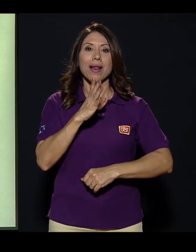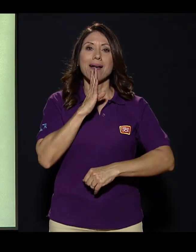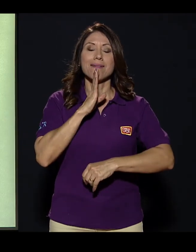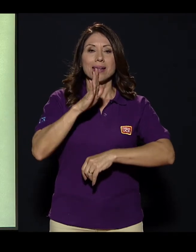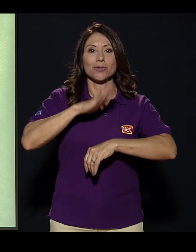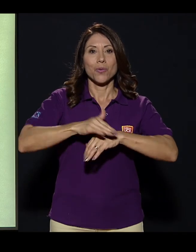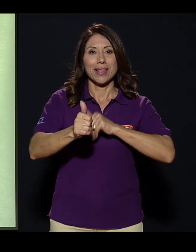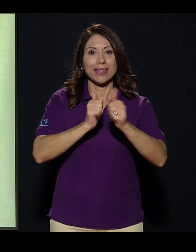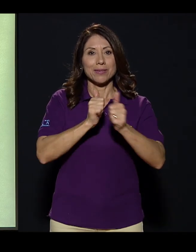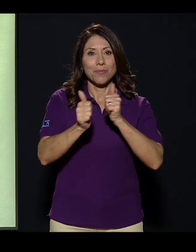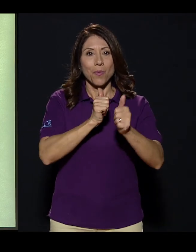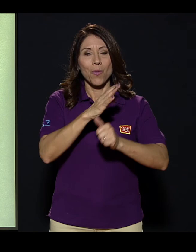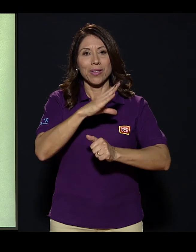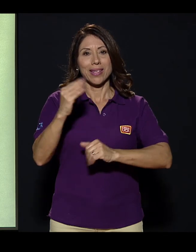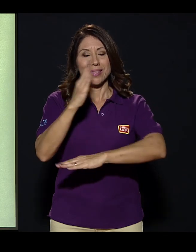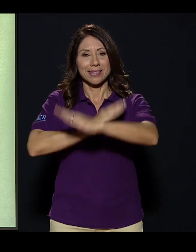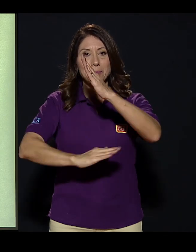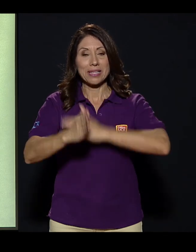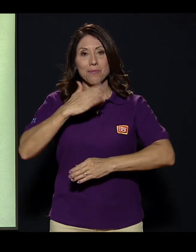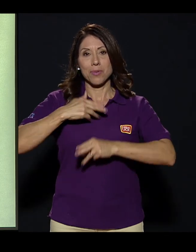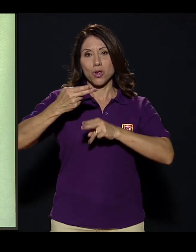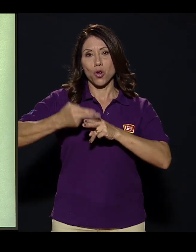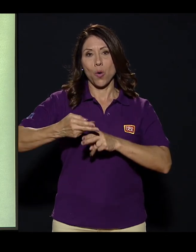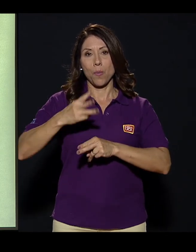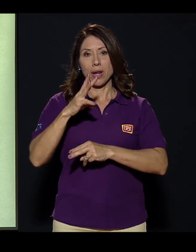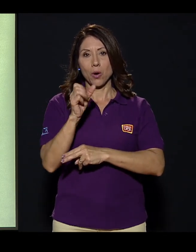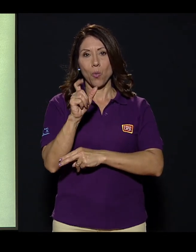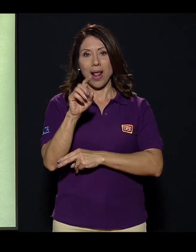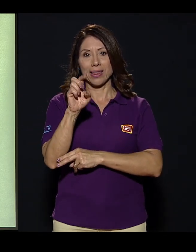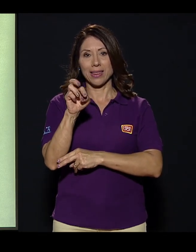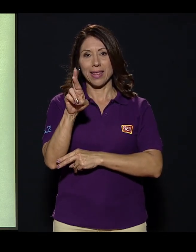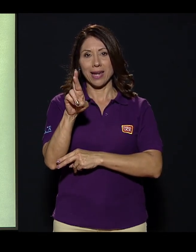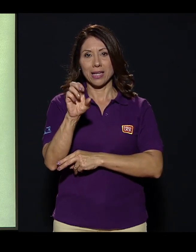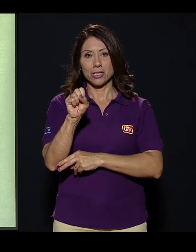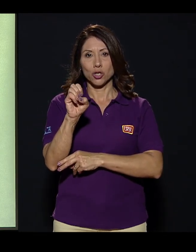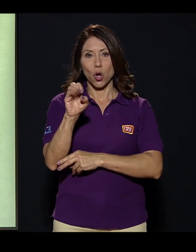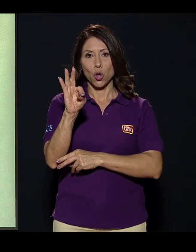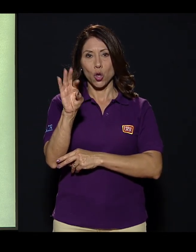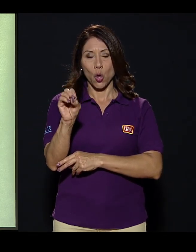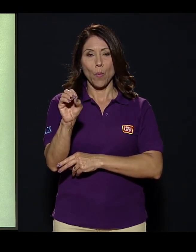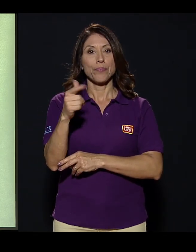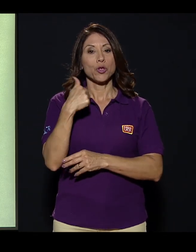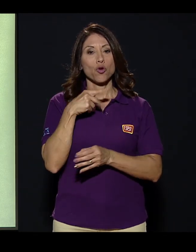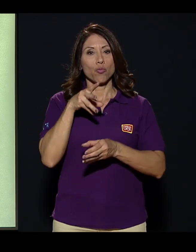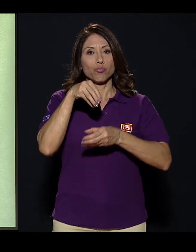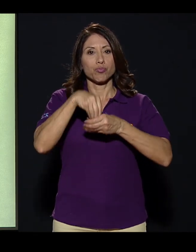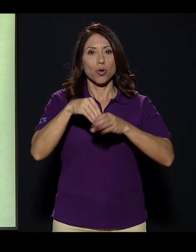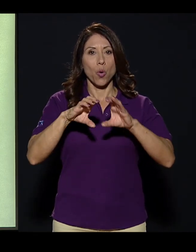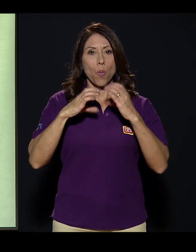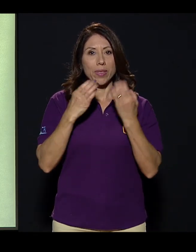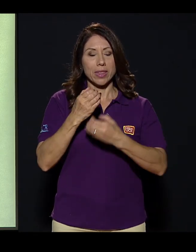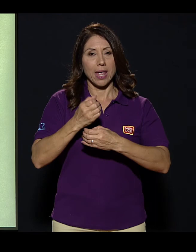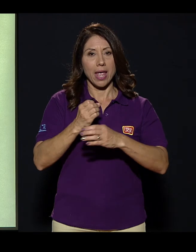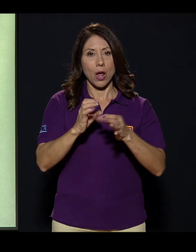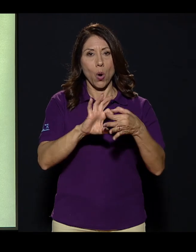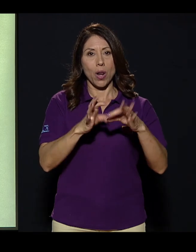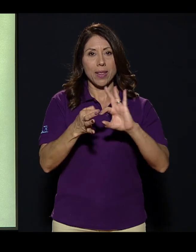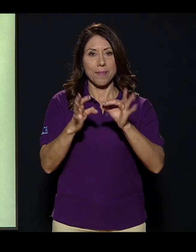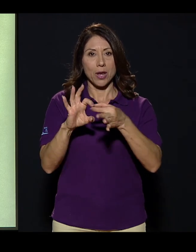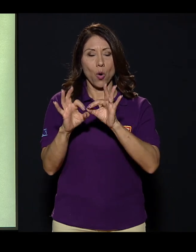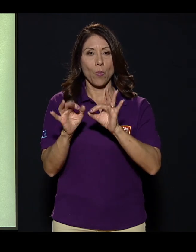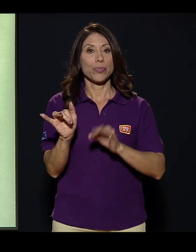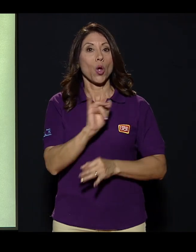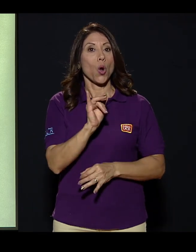pertenezco al Comité Olímpico. Como dirigente deportivo, pues mi experiencia empezó, como muchos de nosotros